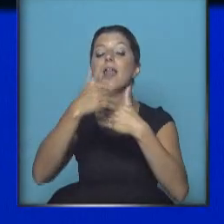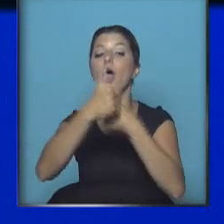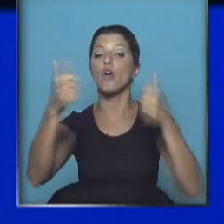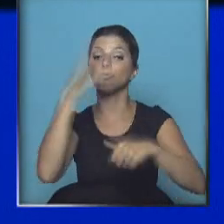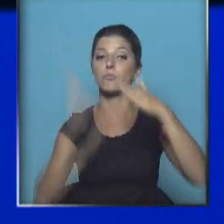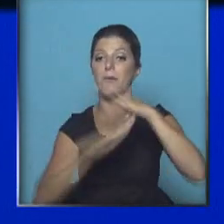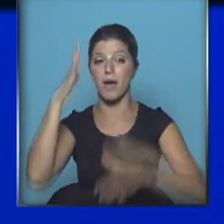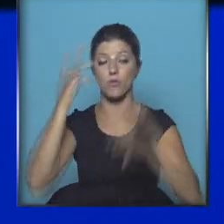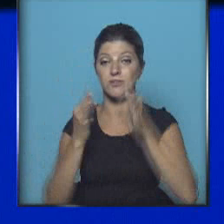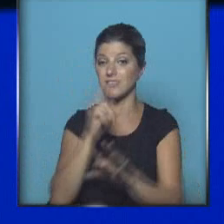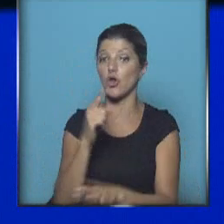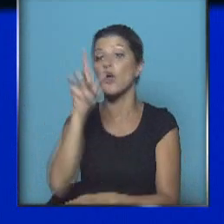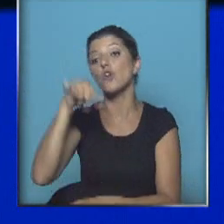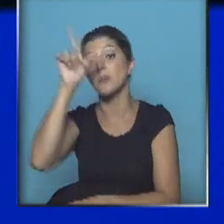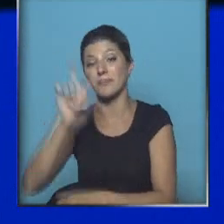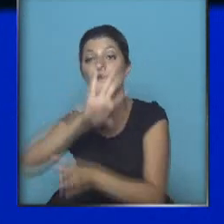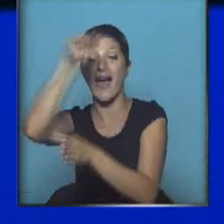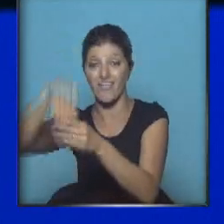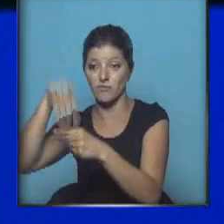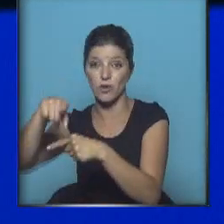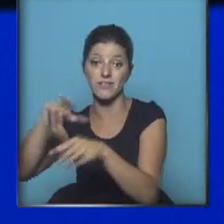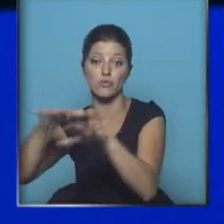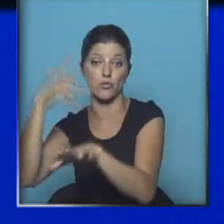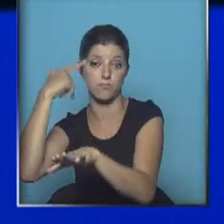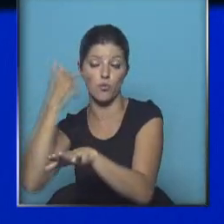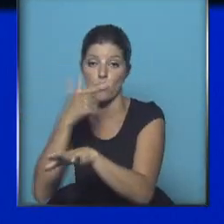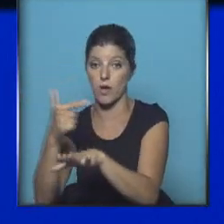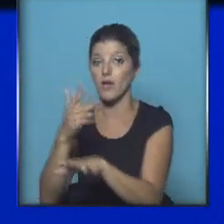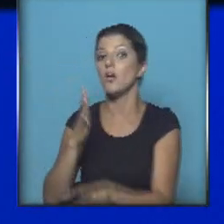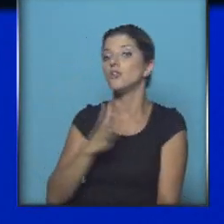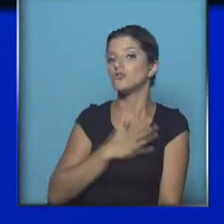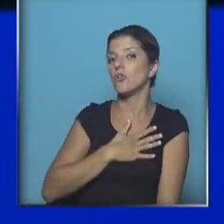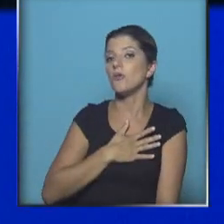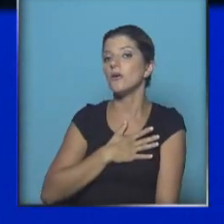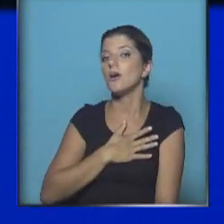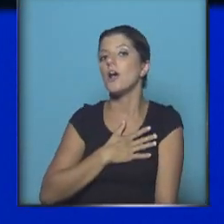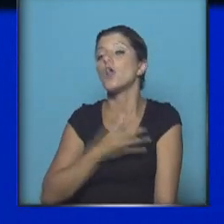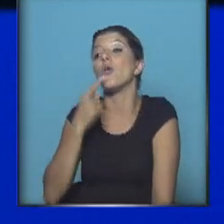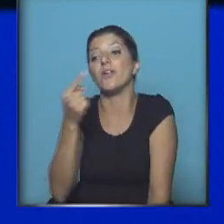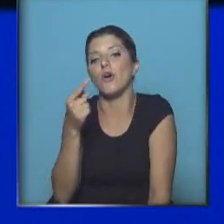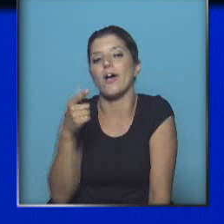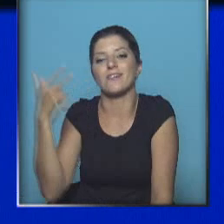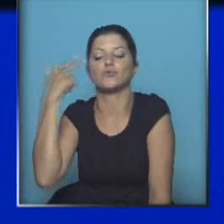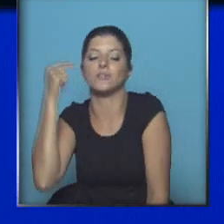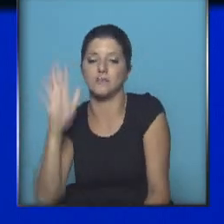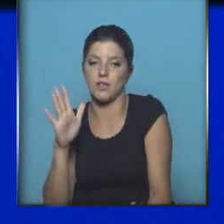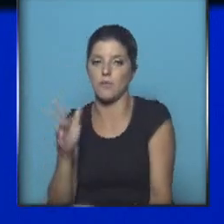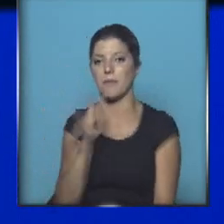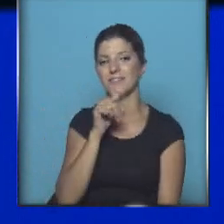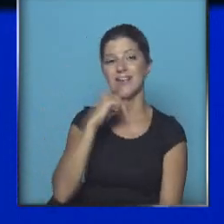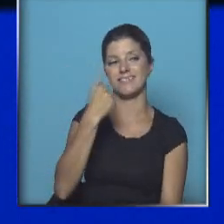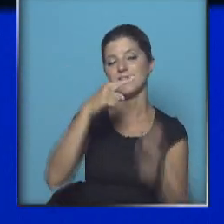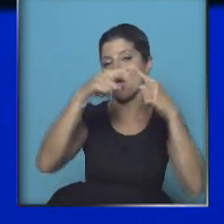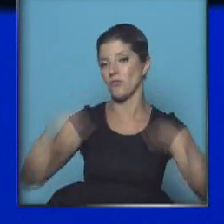dice que no intervino en terceras personas. Yo no me animo a decir que es un suicidio, pero me parece que el que diga otra